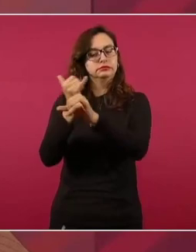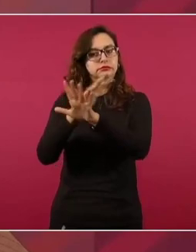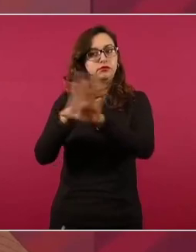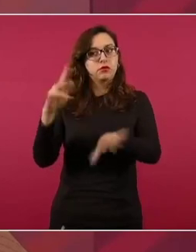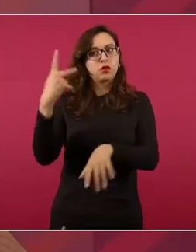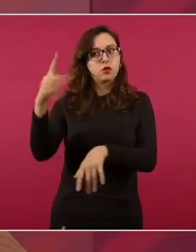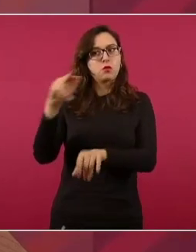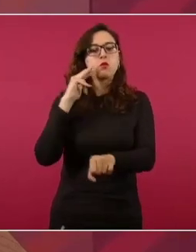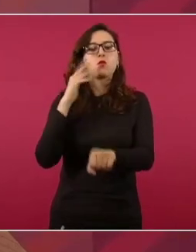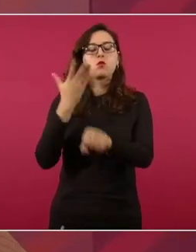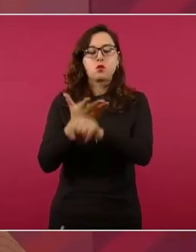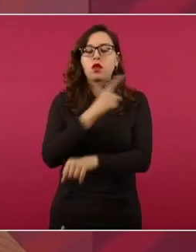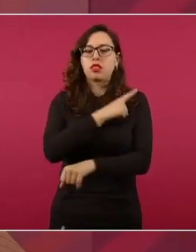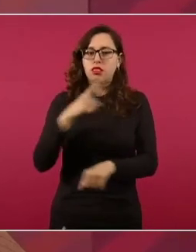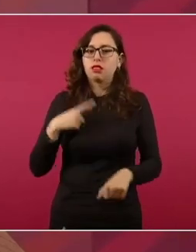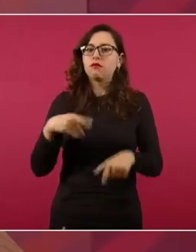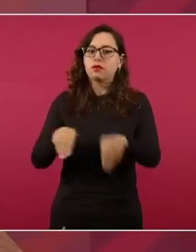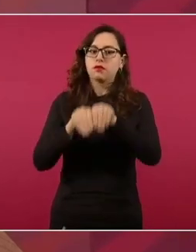al fondo.